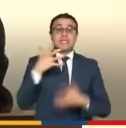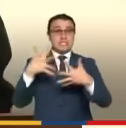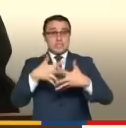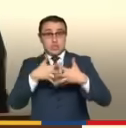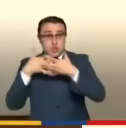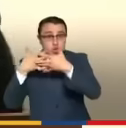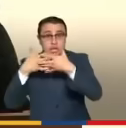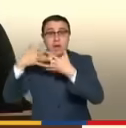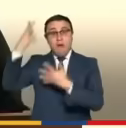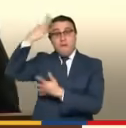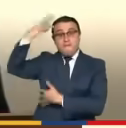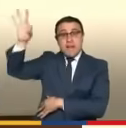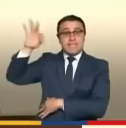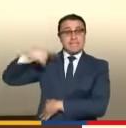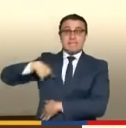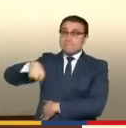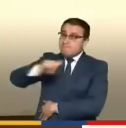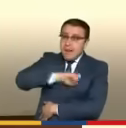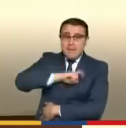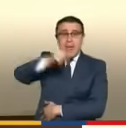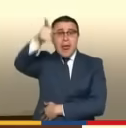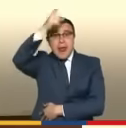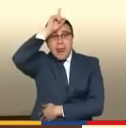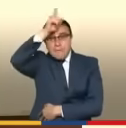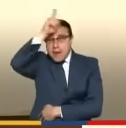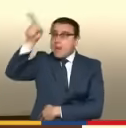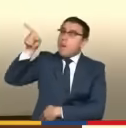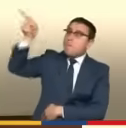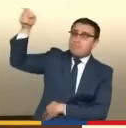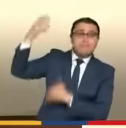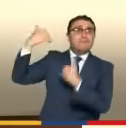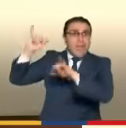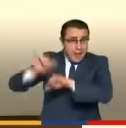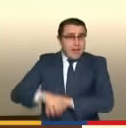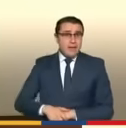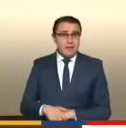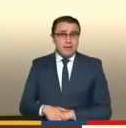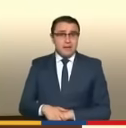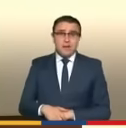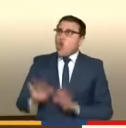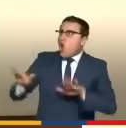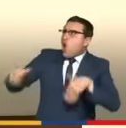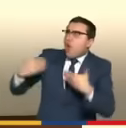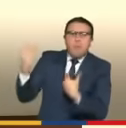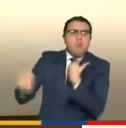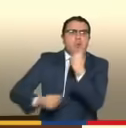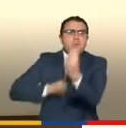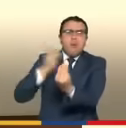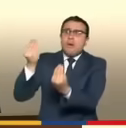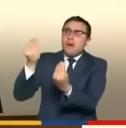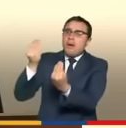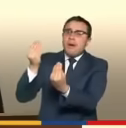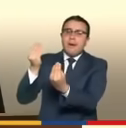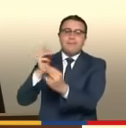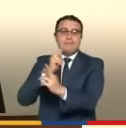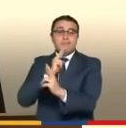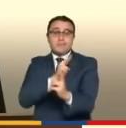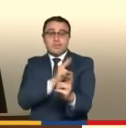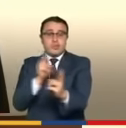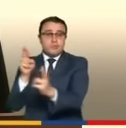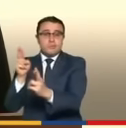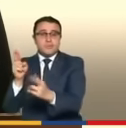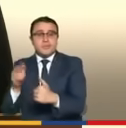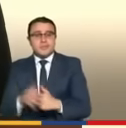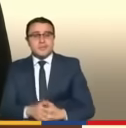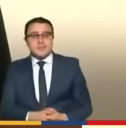Francia, en España, en Alemania, ¿cómo hacen? Y tiene una respuesta.